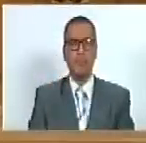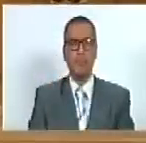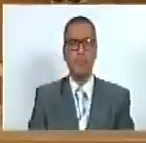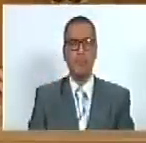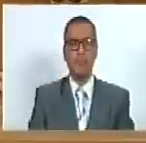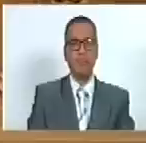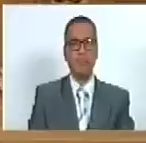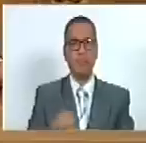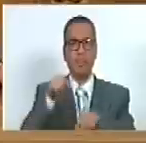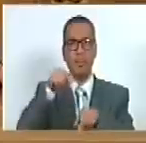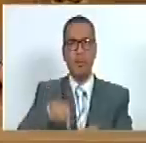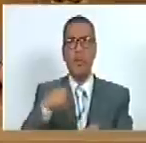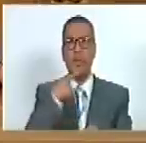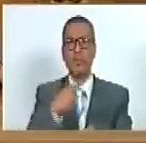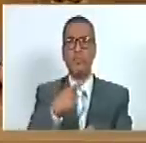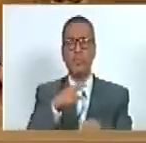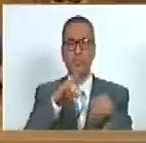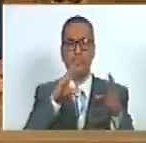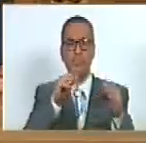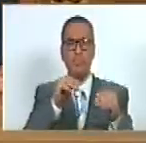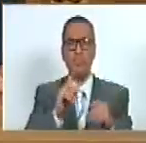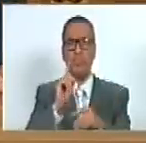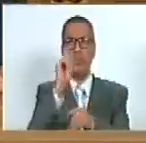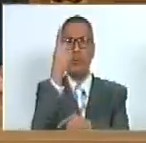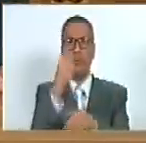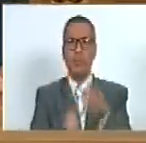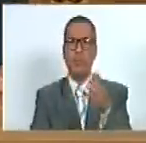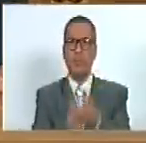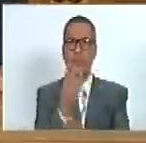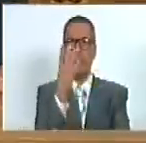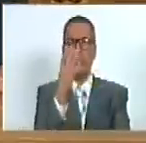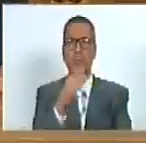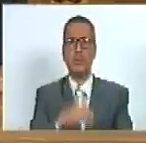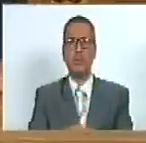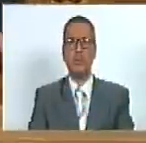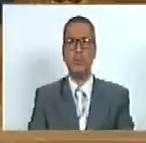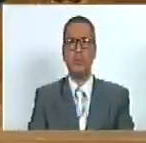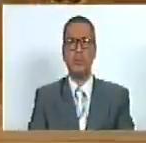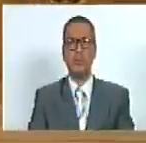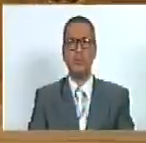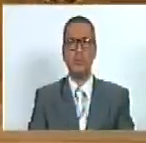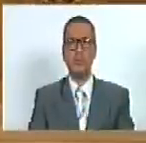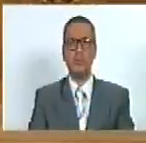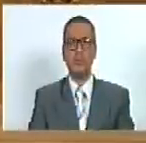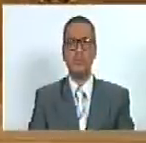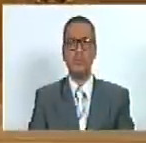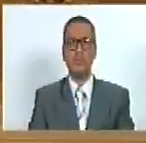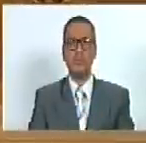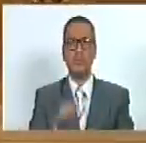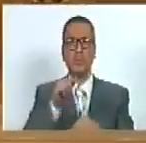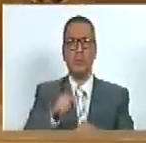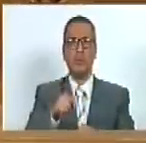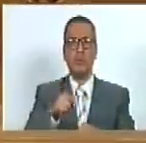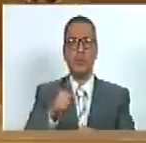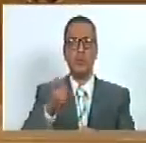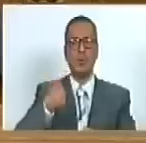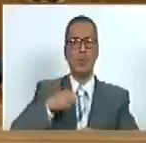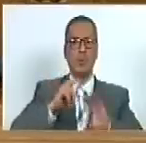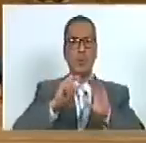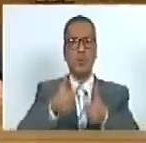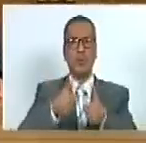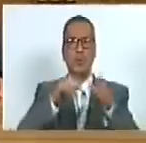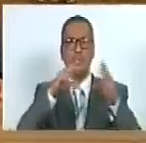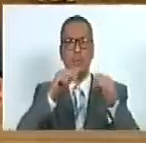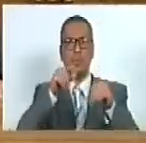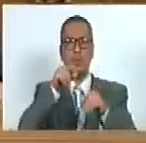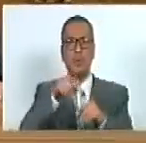Venimos hoy a hablar del primero de mayo y debemos comenzar por hablar